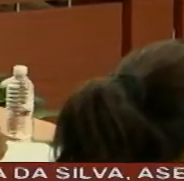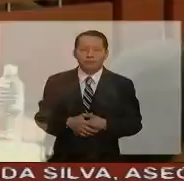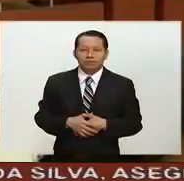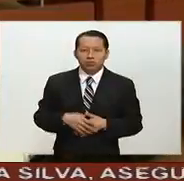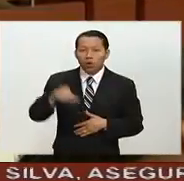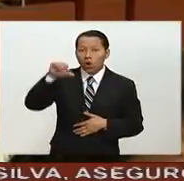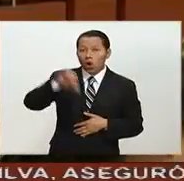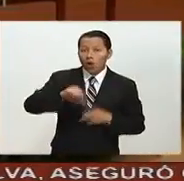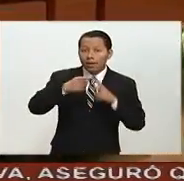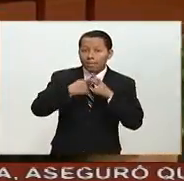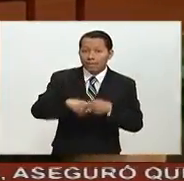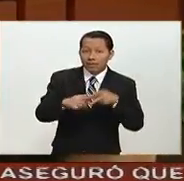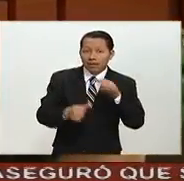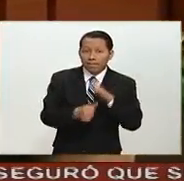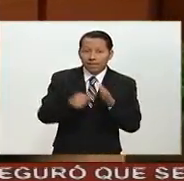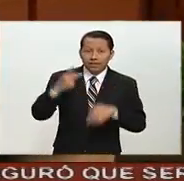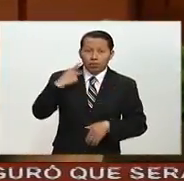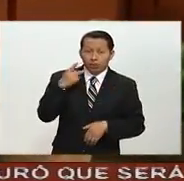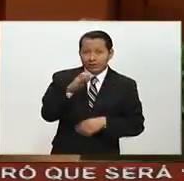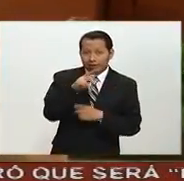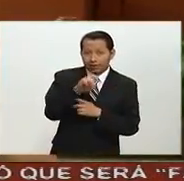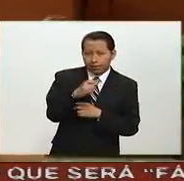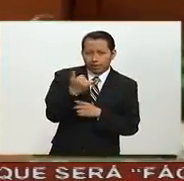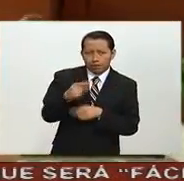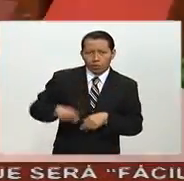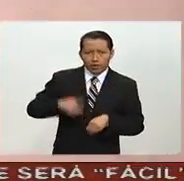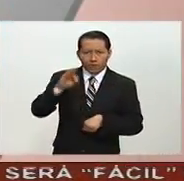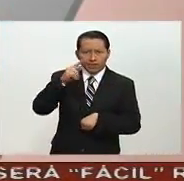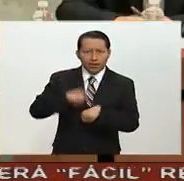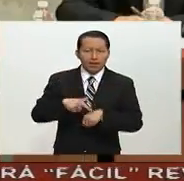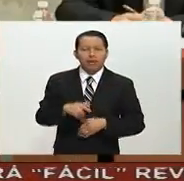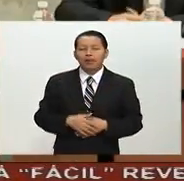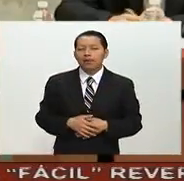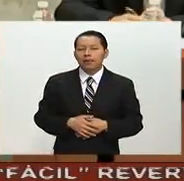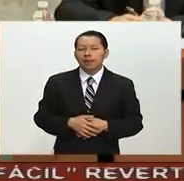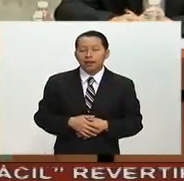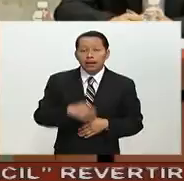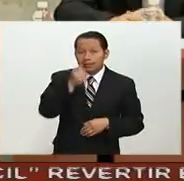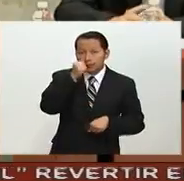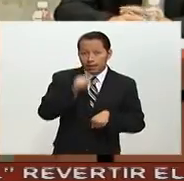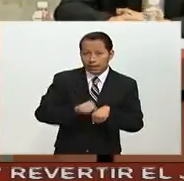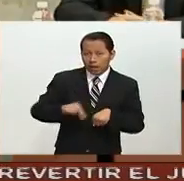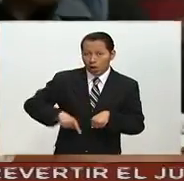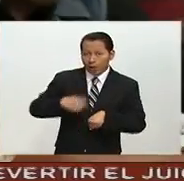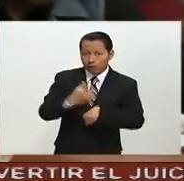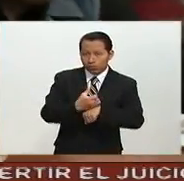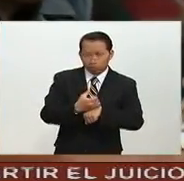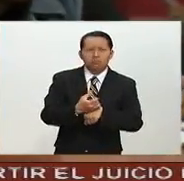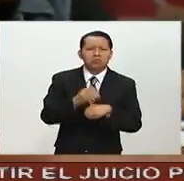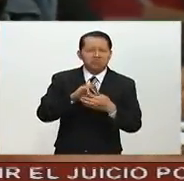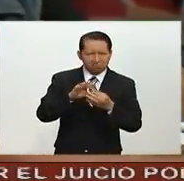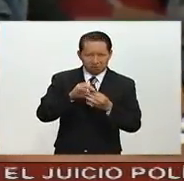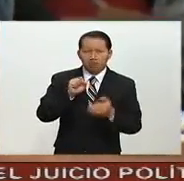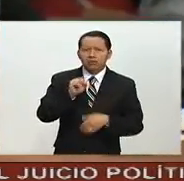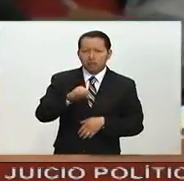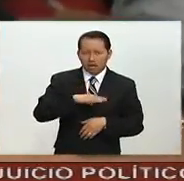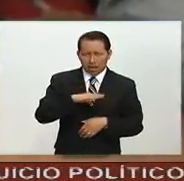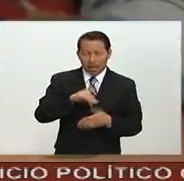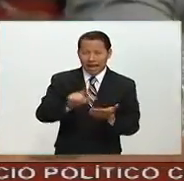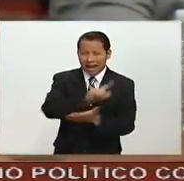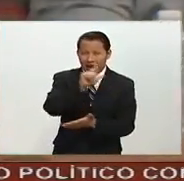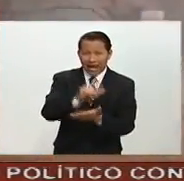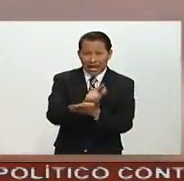Hoy inicia la mesa política entre la CENTE y el gobierno federal. La Secretaría de Gobernación reitera que la reforma educativa no